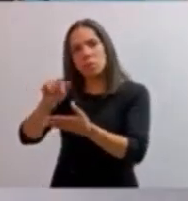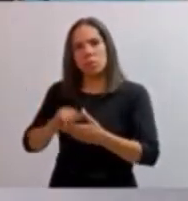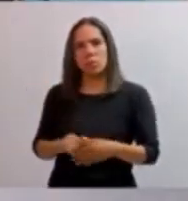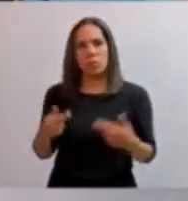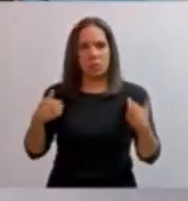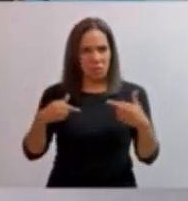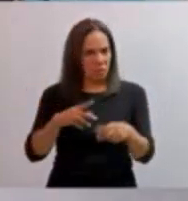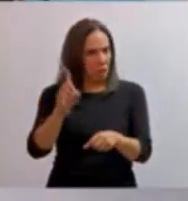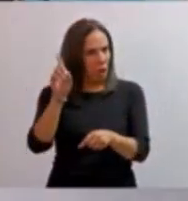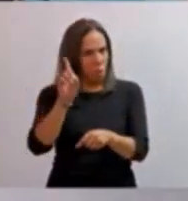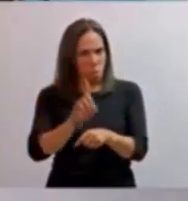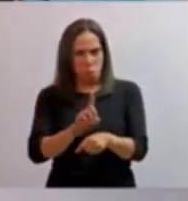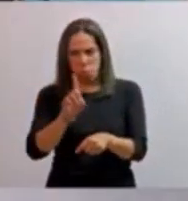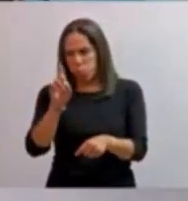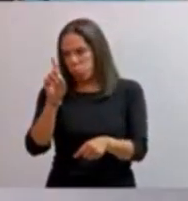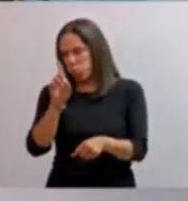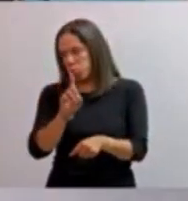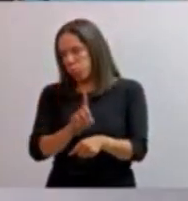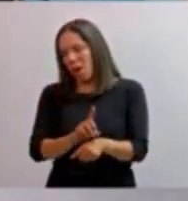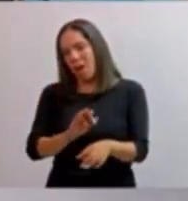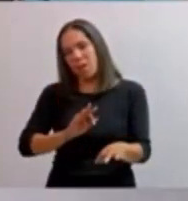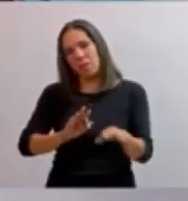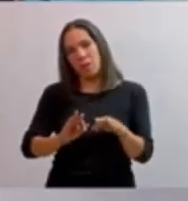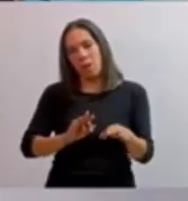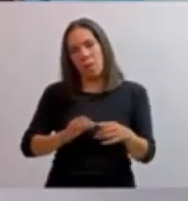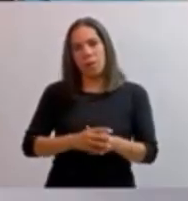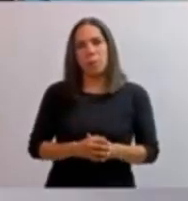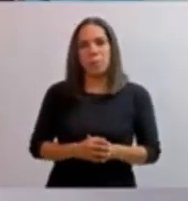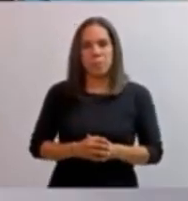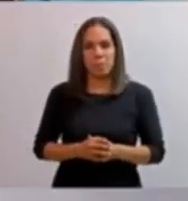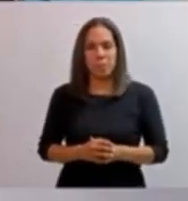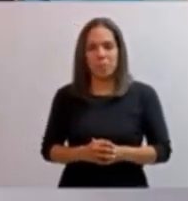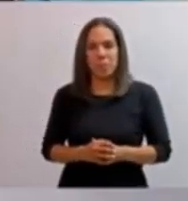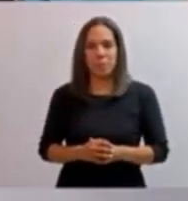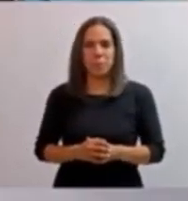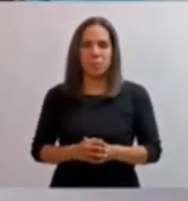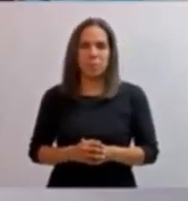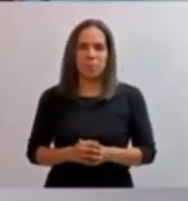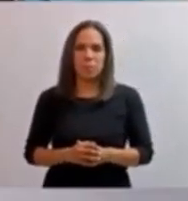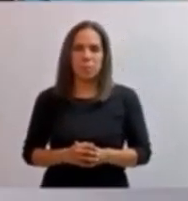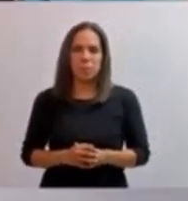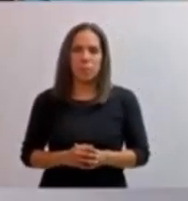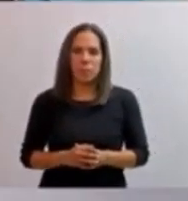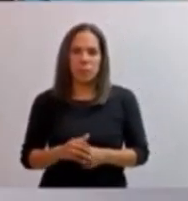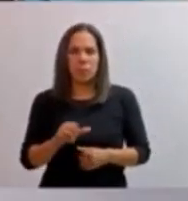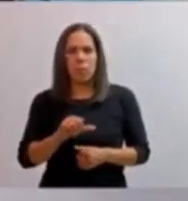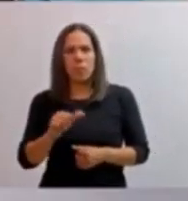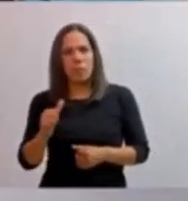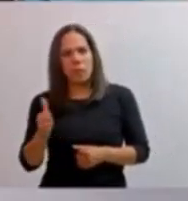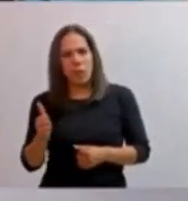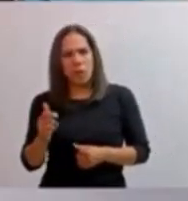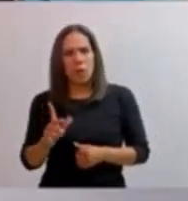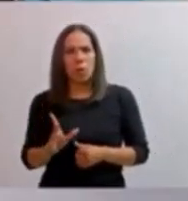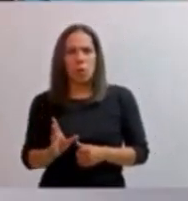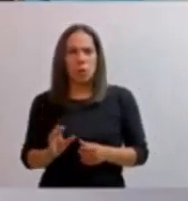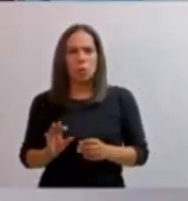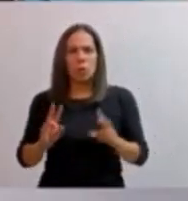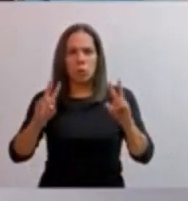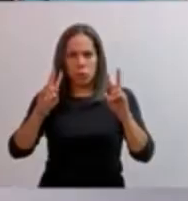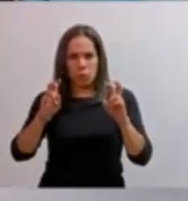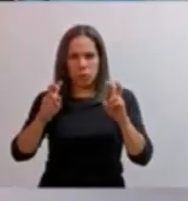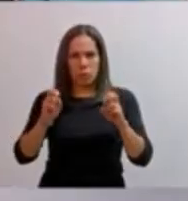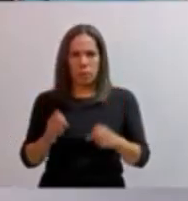cotidiana. Otro elemento importante que han señalado las maestras, Irene